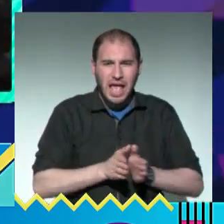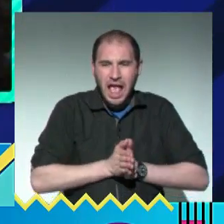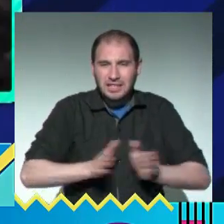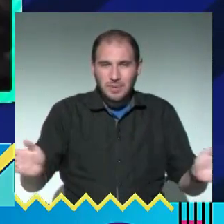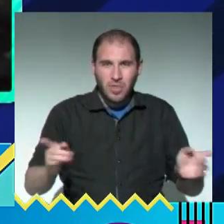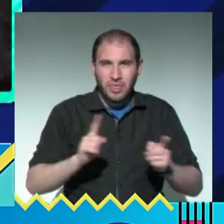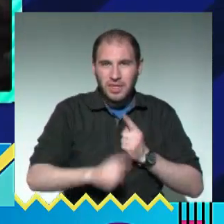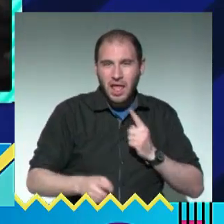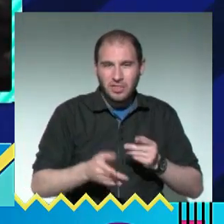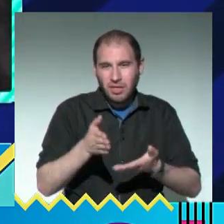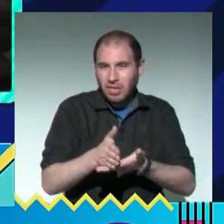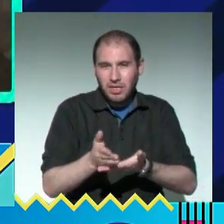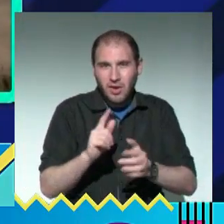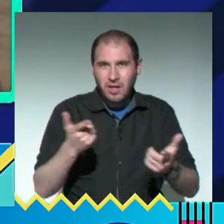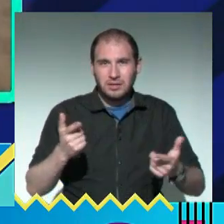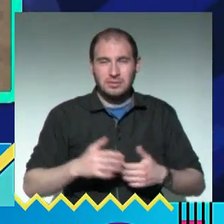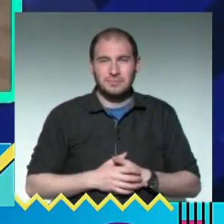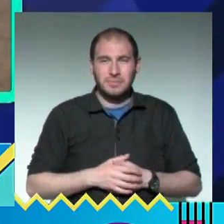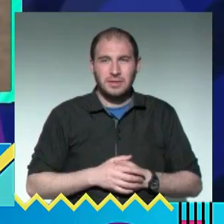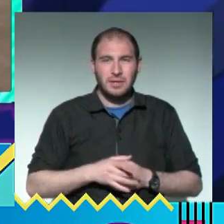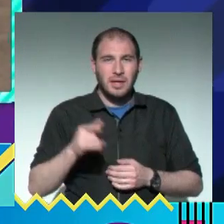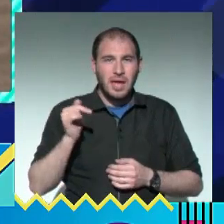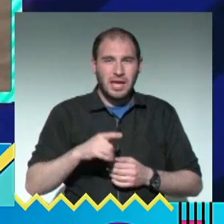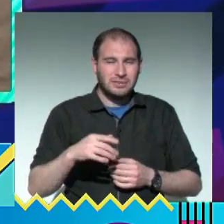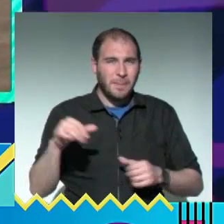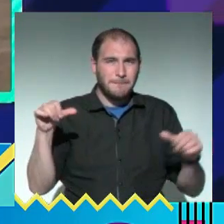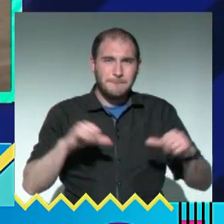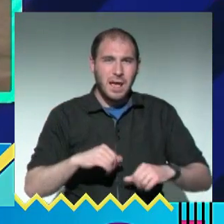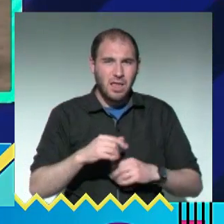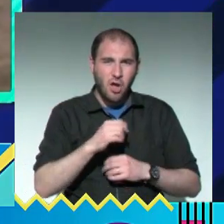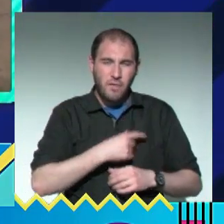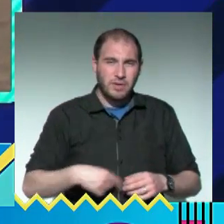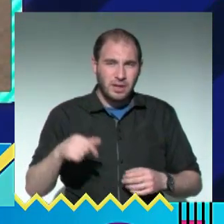extremos y eso es lo que le ha hecho daño a la economía argentina.